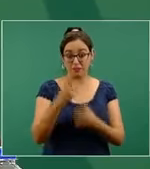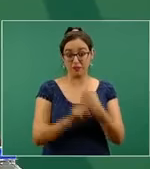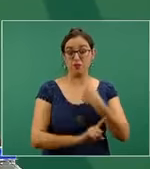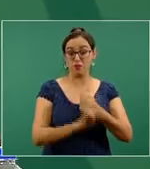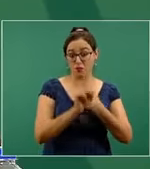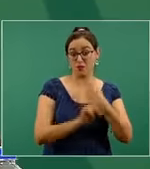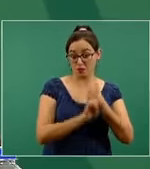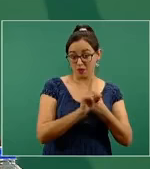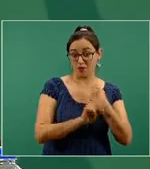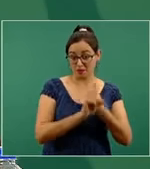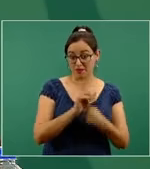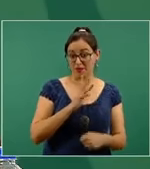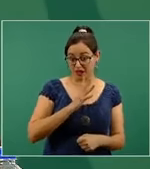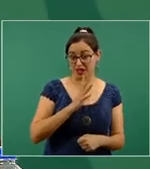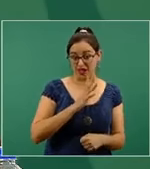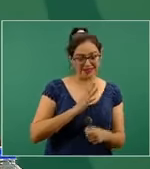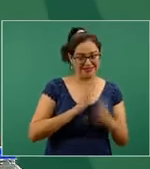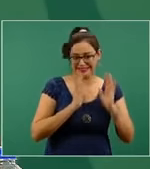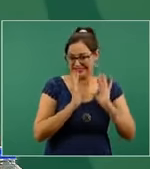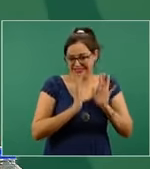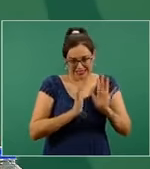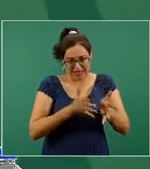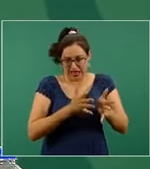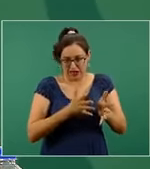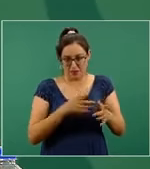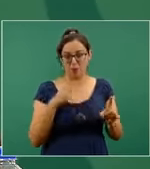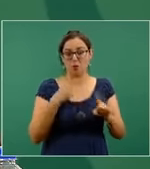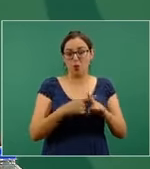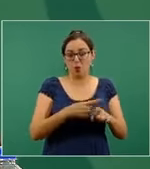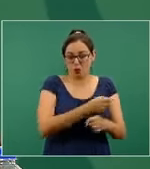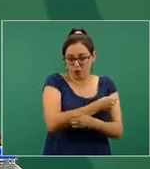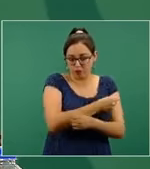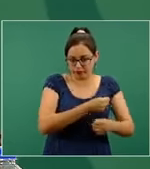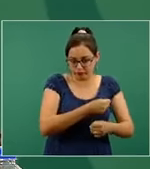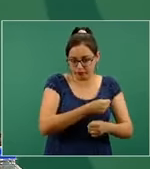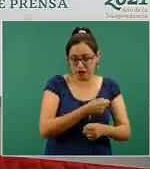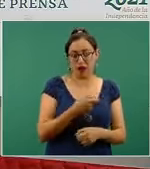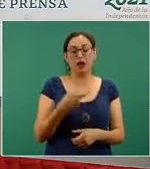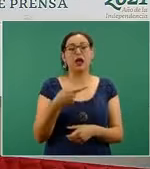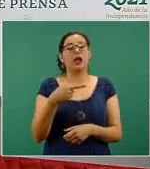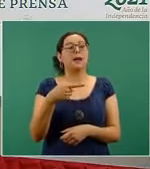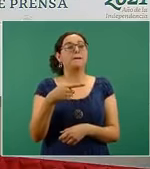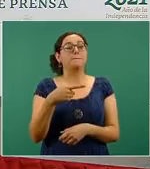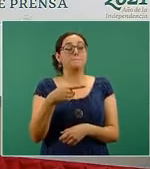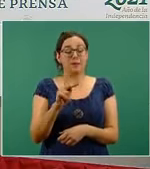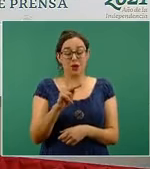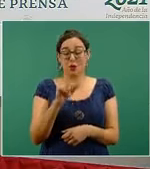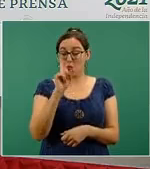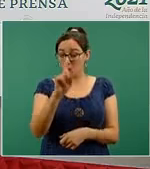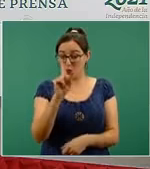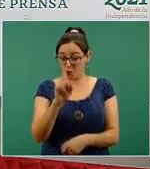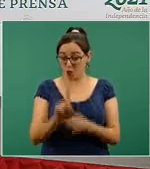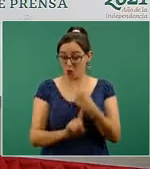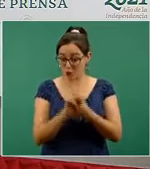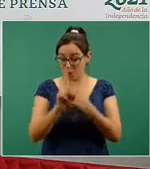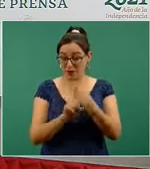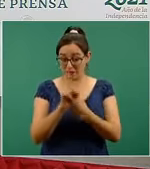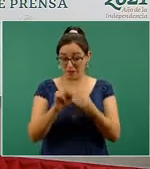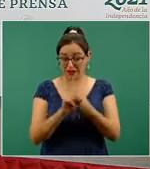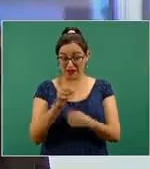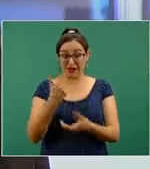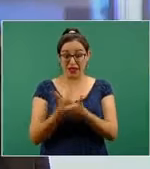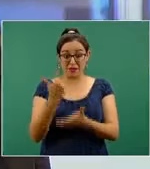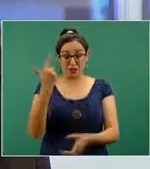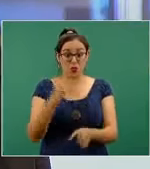uno de los principales problemas, y lo traigo en el marco de COVID, pero funciona precisamente para enfermedades respiratorias